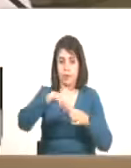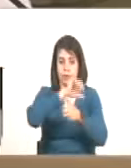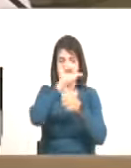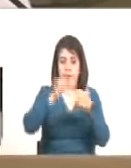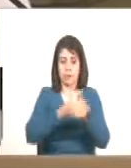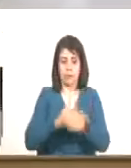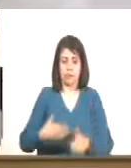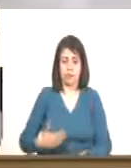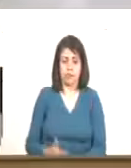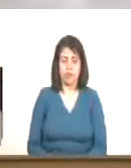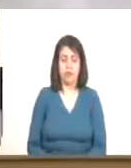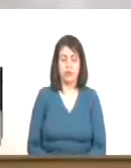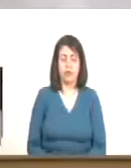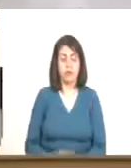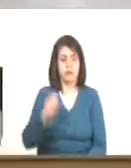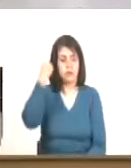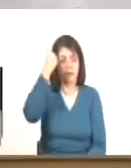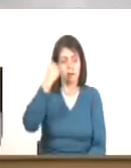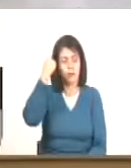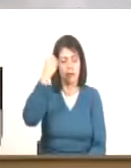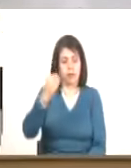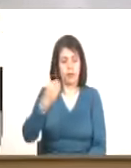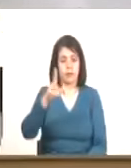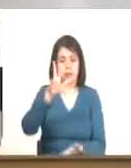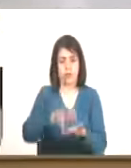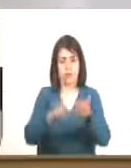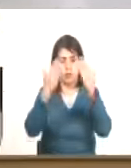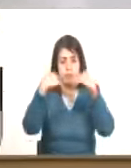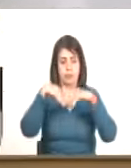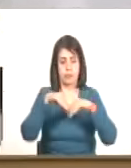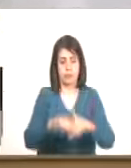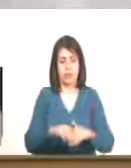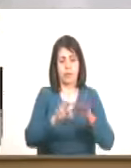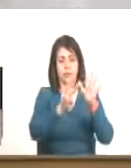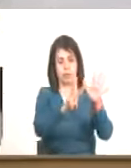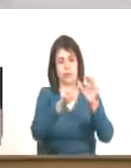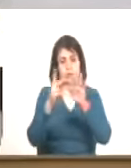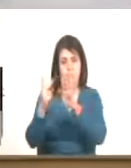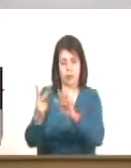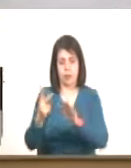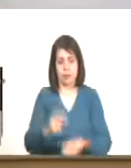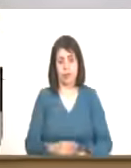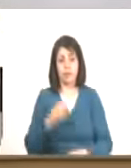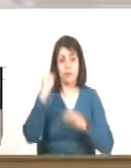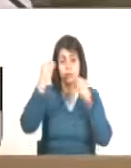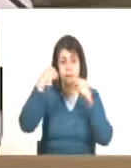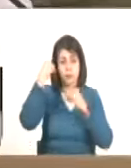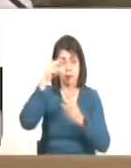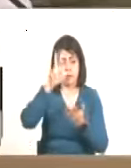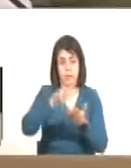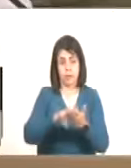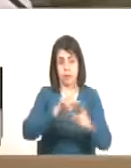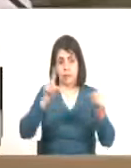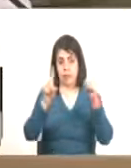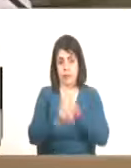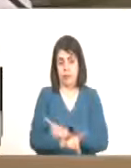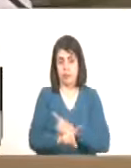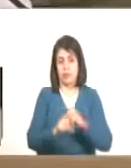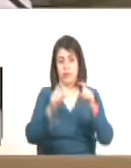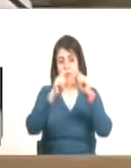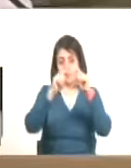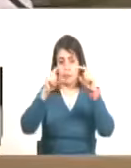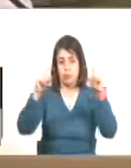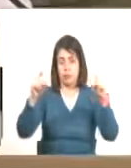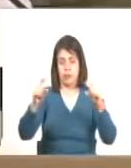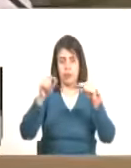ciudadano vicepresidente. Consideración, aprobado. Siguiente. 82º. Se propone aprobar con modificación la